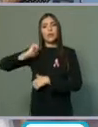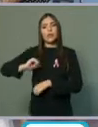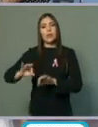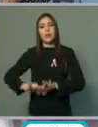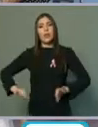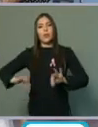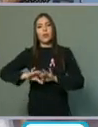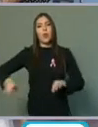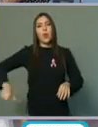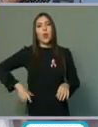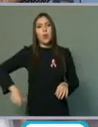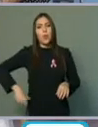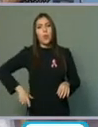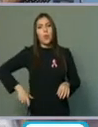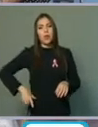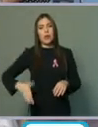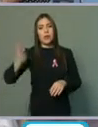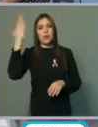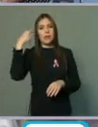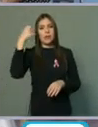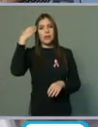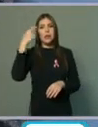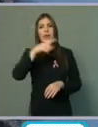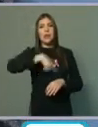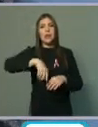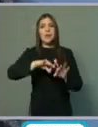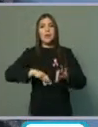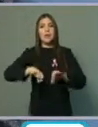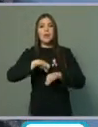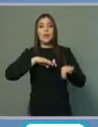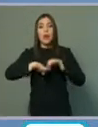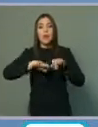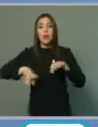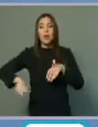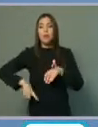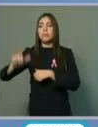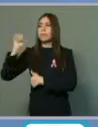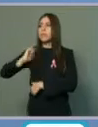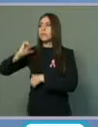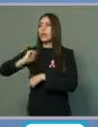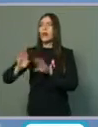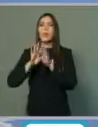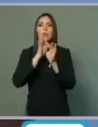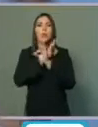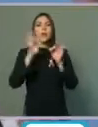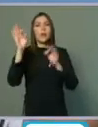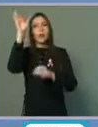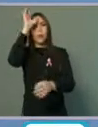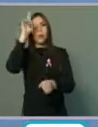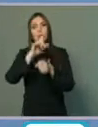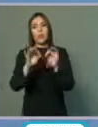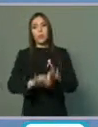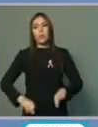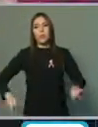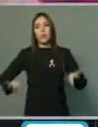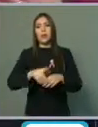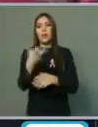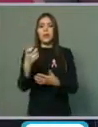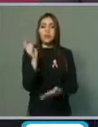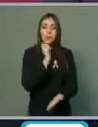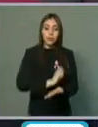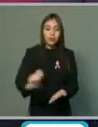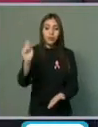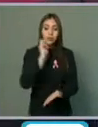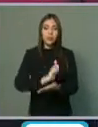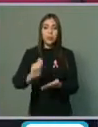época. Entonces, fueron impulsores culturales trascendentes. O sea, digamos que ellos se encargaban de escribir para exportar. Pues un